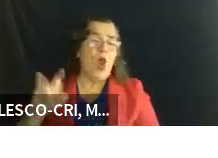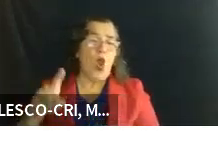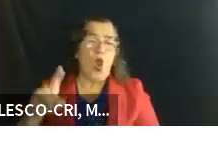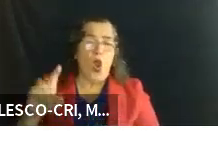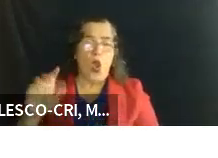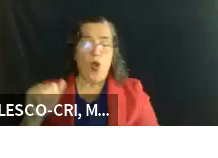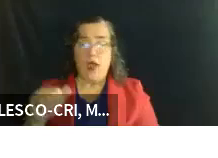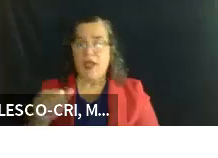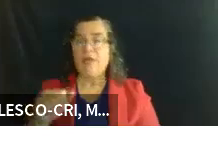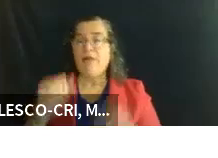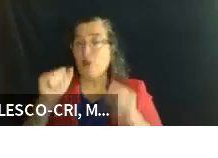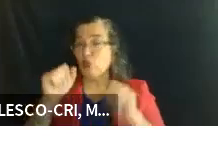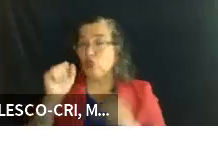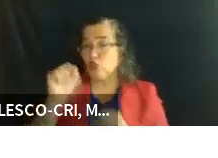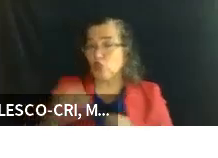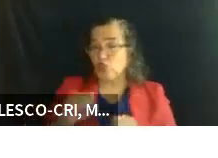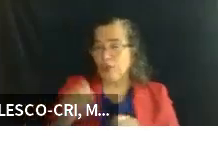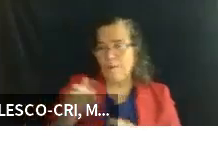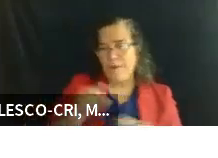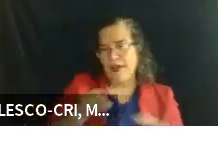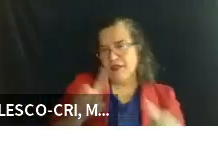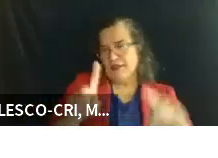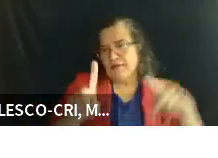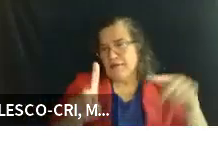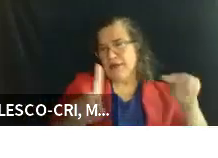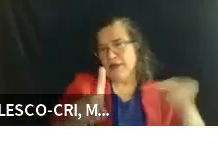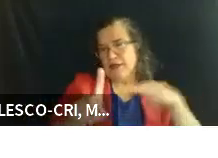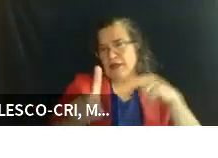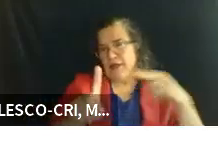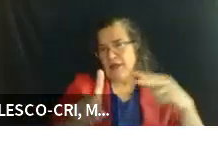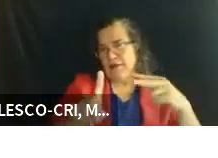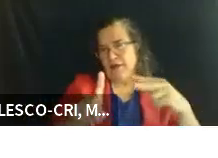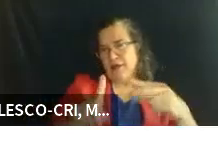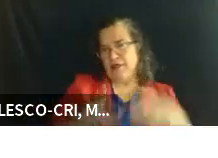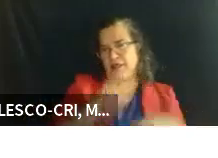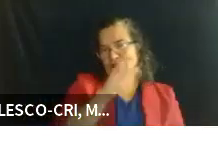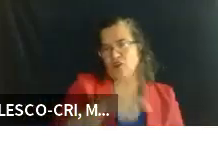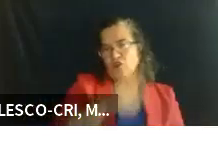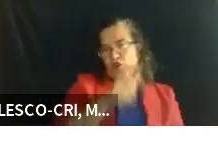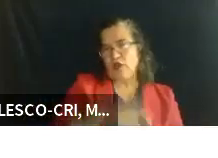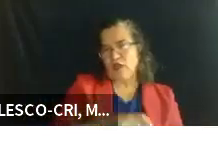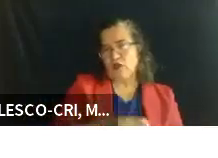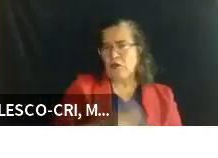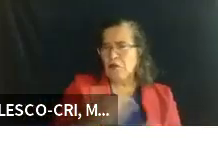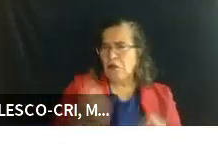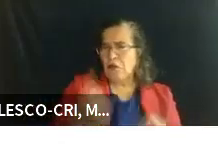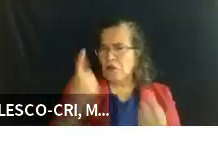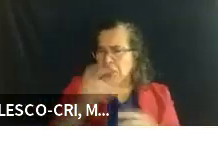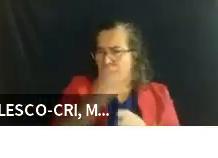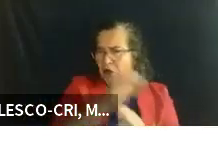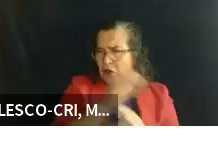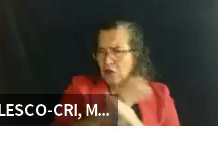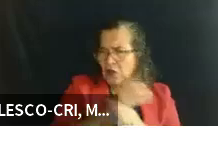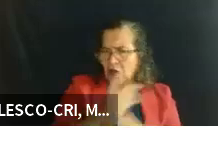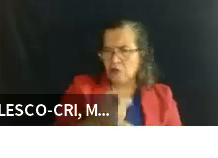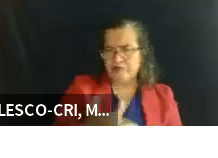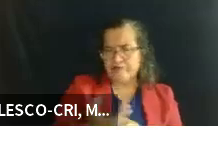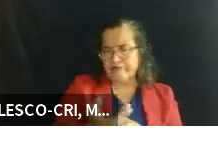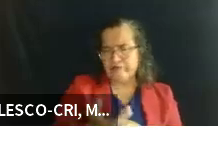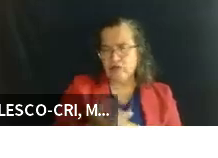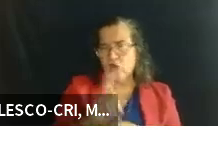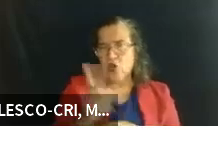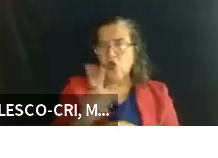del sujeto, lo cual no conlleva a un descuido o a una desatención del rigor epistemológico, sino por